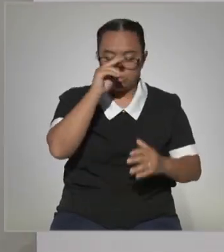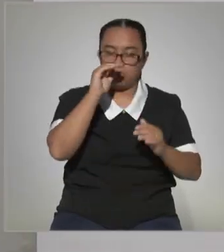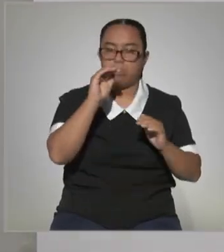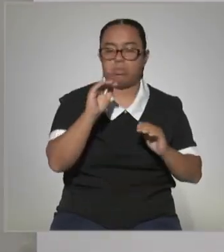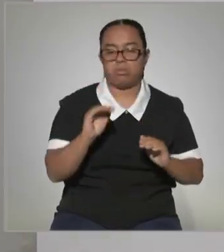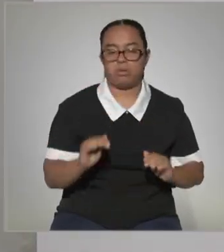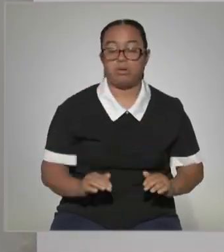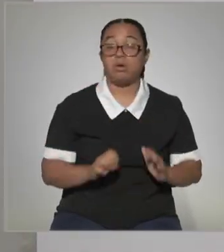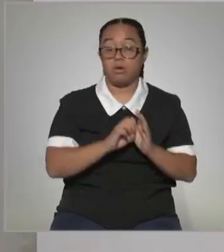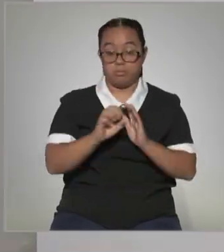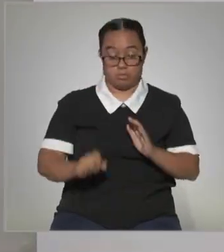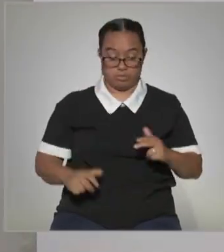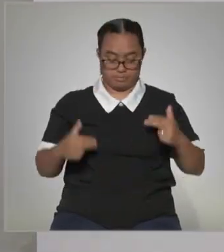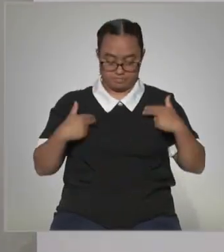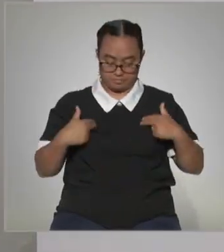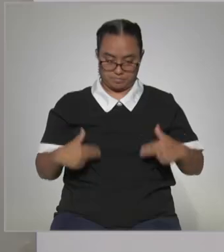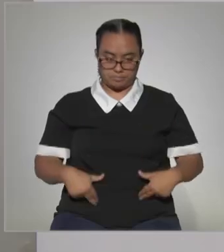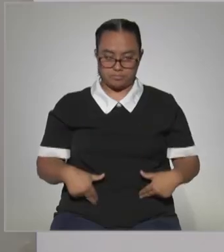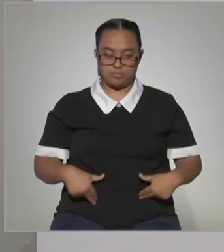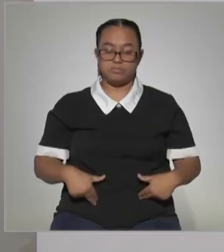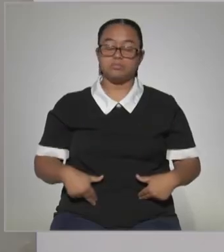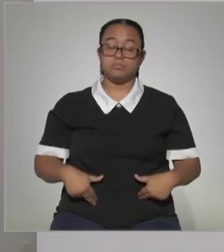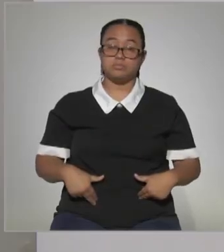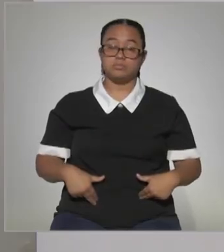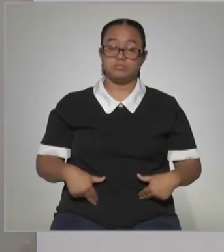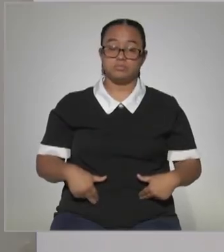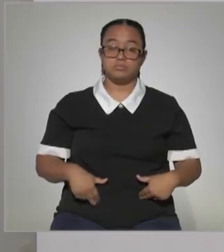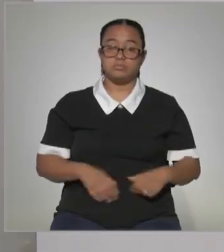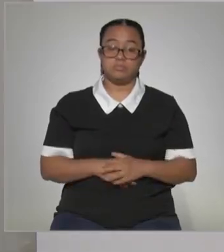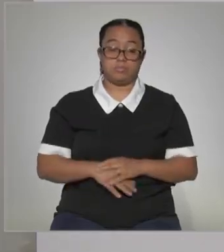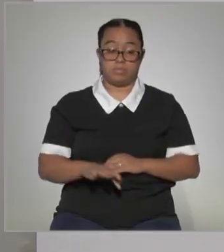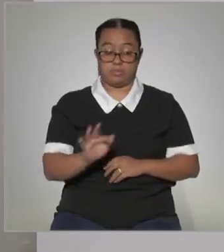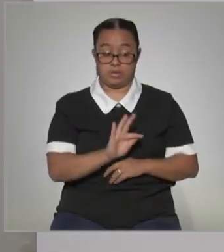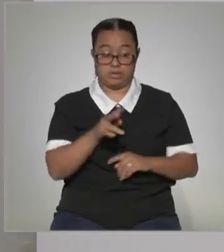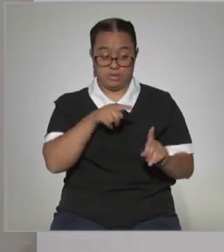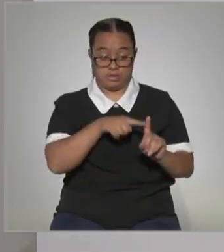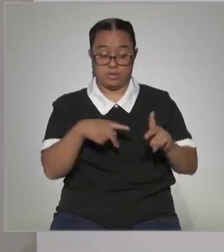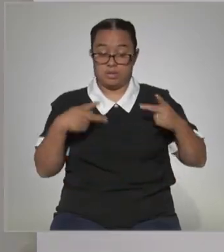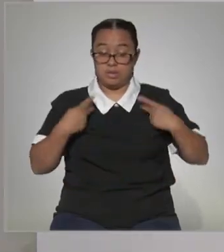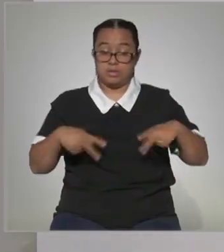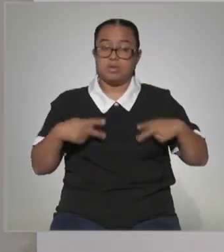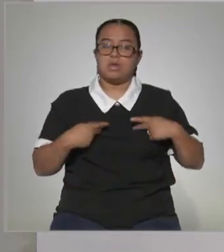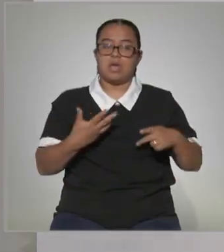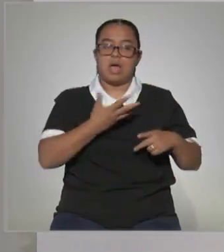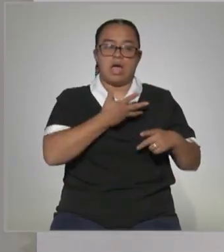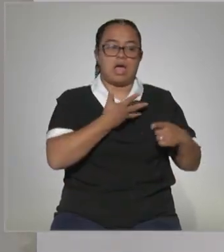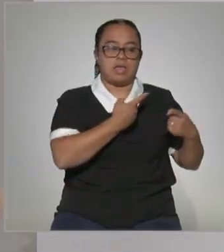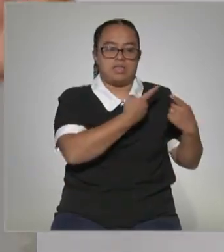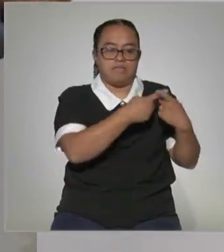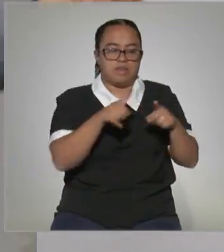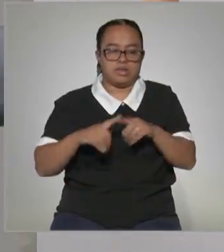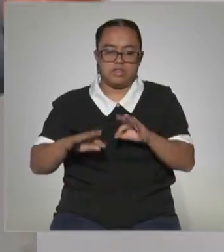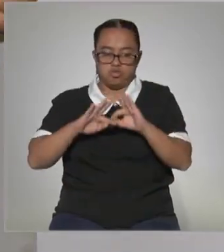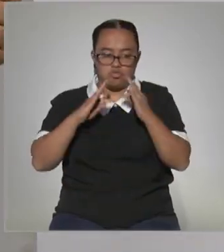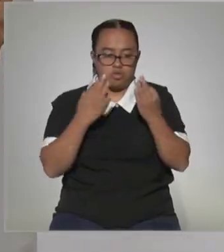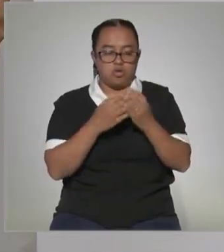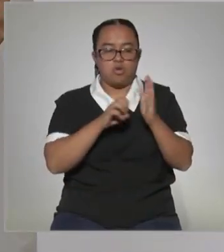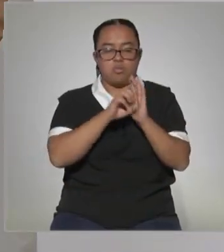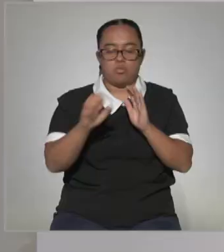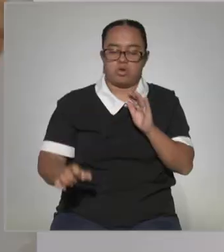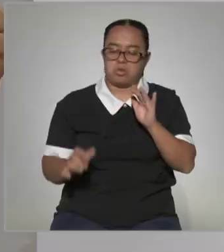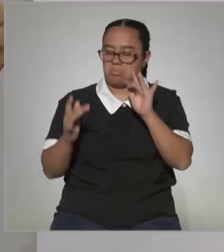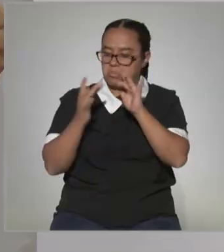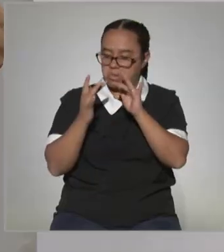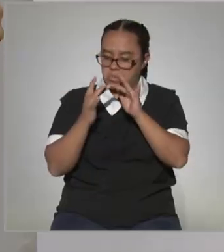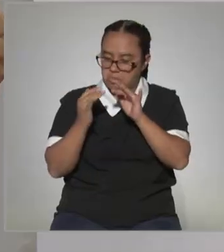Entonces, en humanos se podría decir, ¿no? Que si la persona busca diferentes medios, es decir, una red